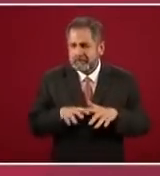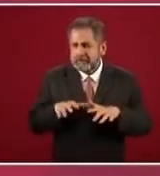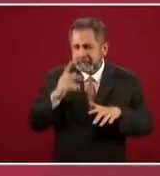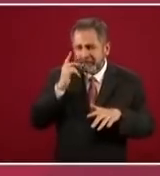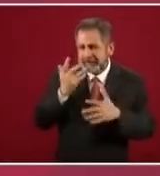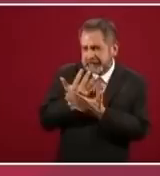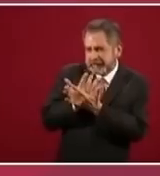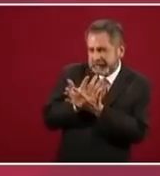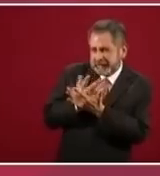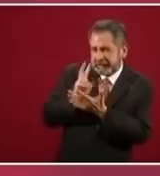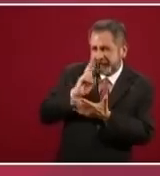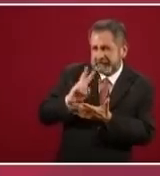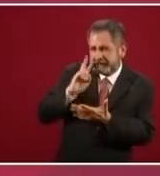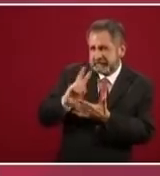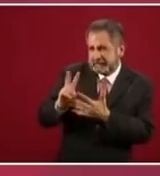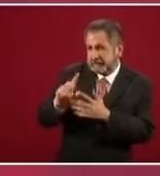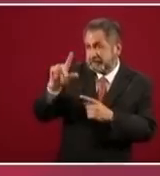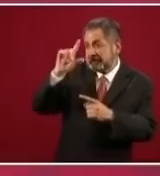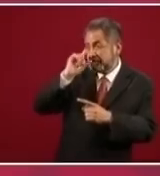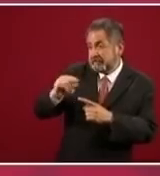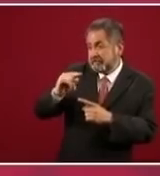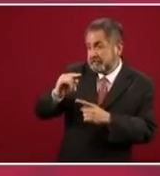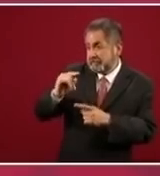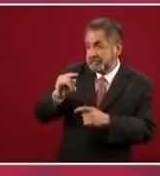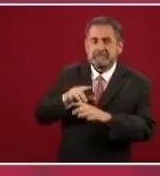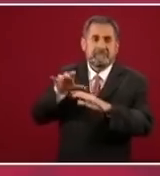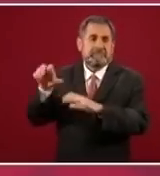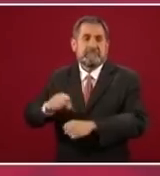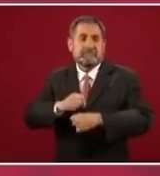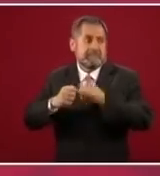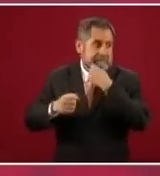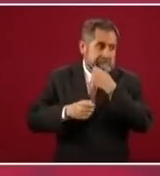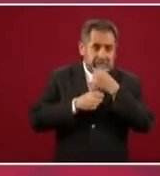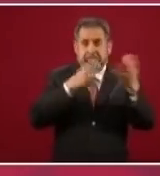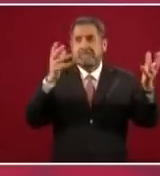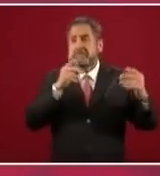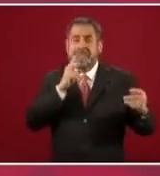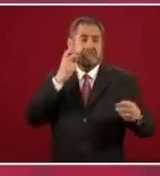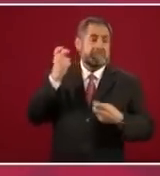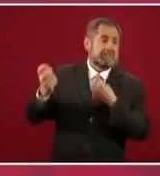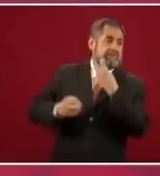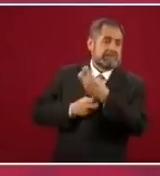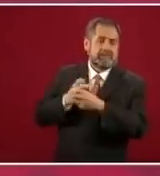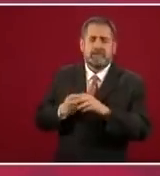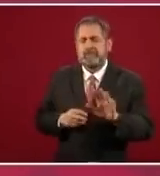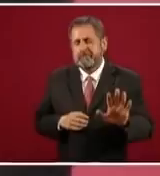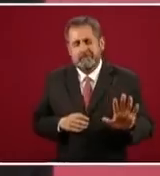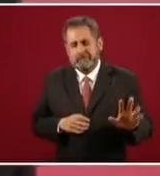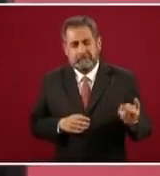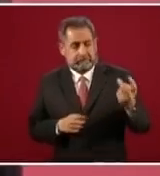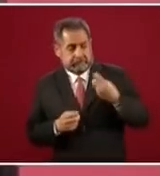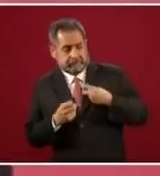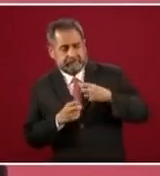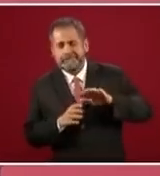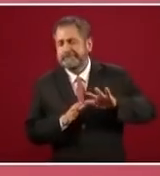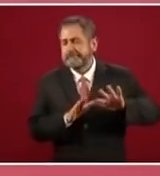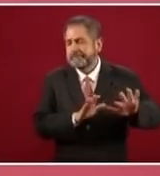gazapos. Entonces, como estamos sometidos a este escrutinio, pues tenemos